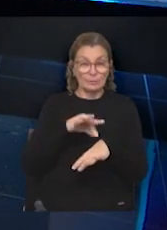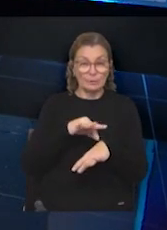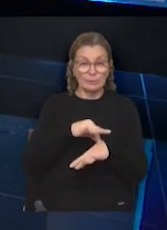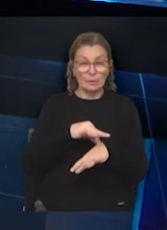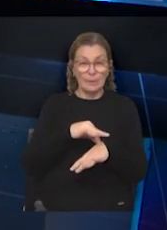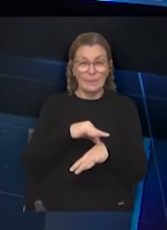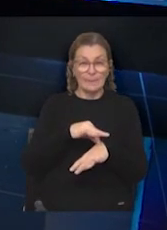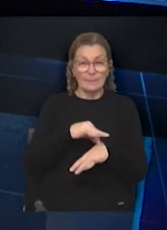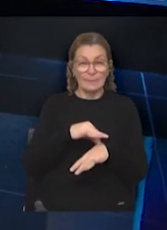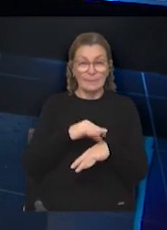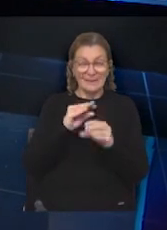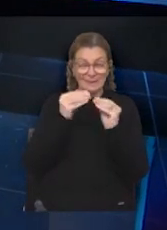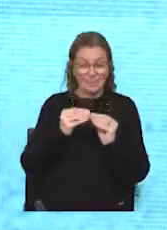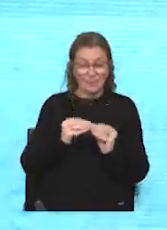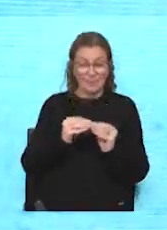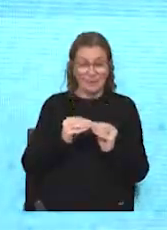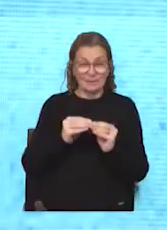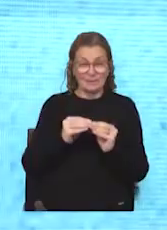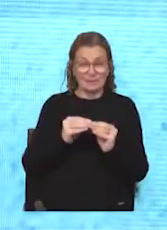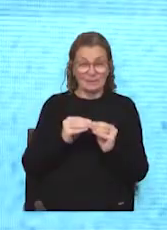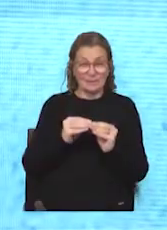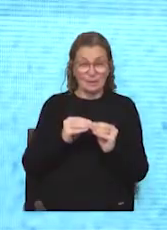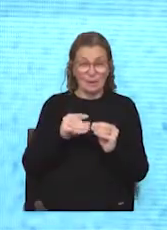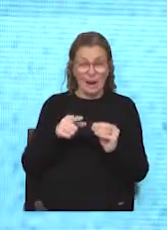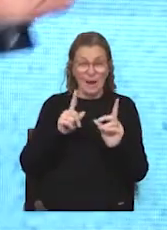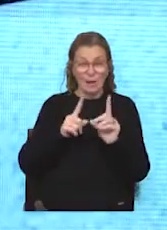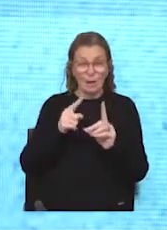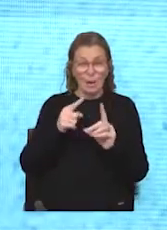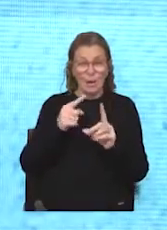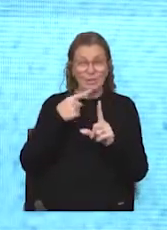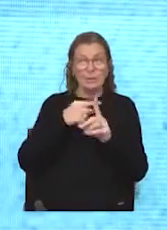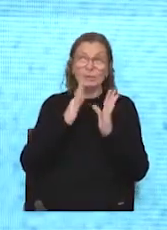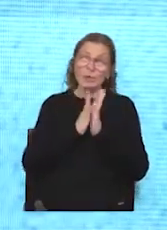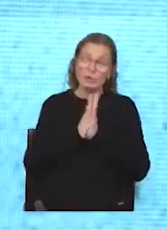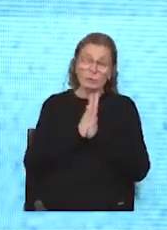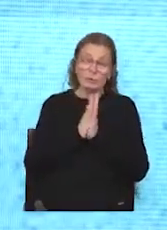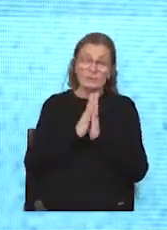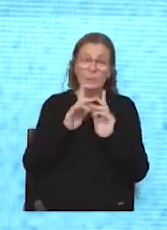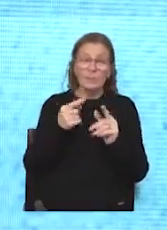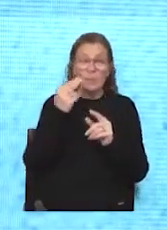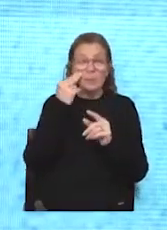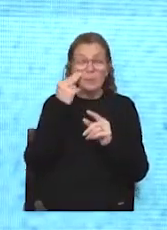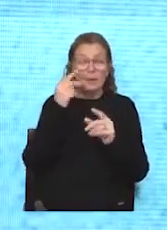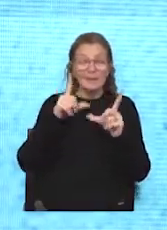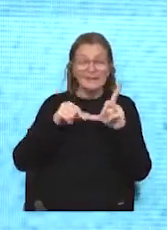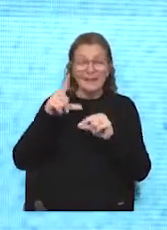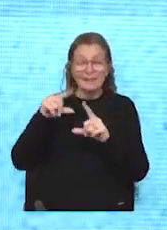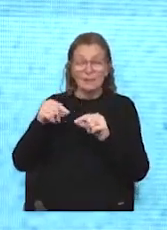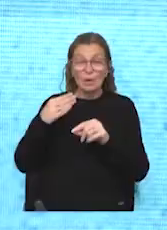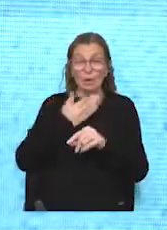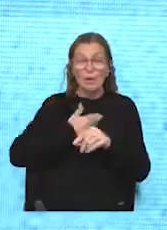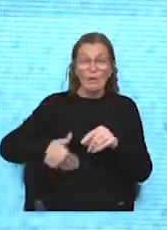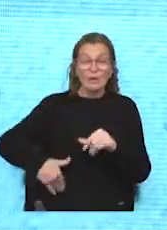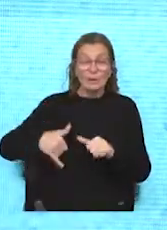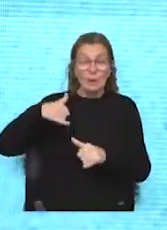científicos matemáticamente tenemos Dios comprobación matemática de la existencia de Dios y estadística de facto pronóstico estadístico del próximo gobierno militar o